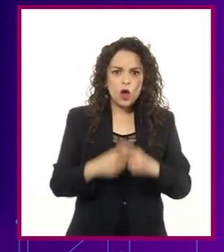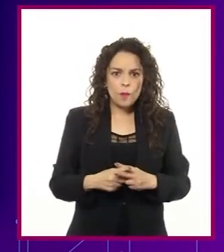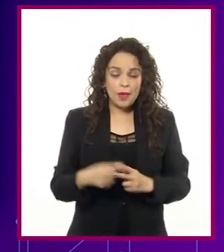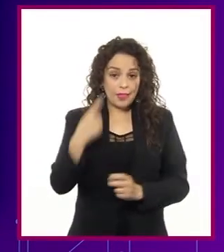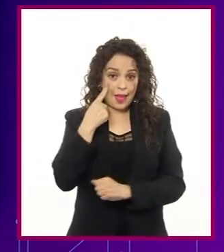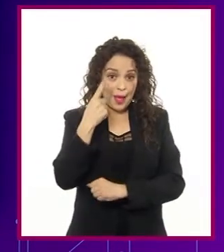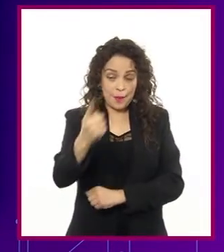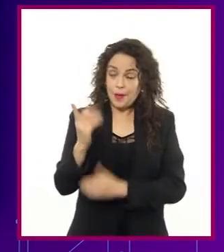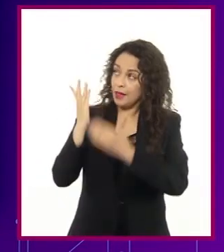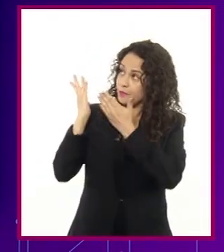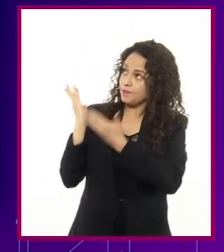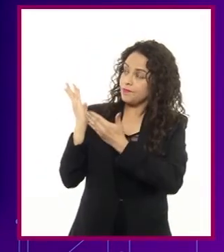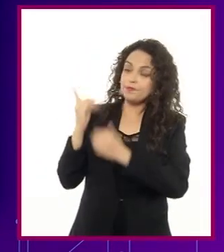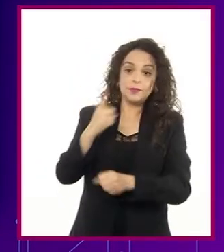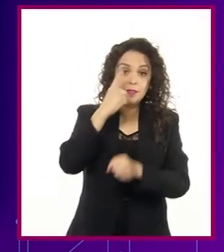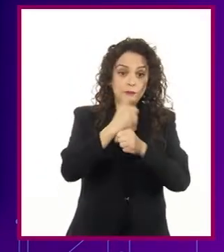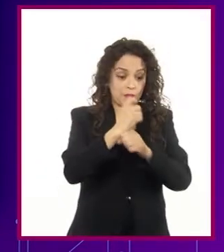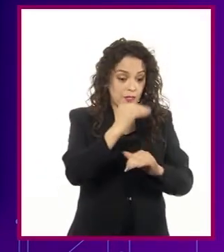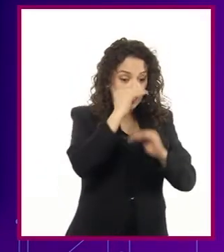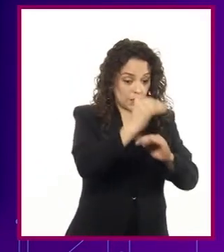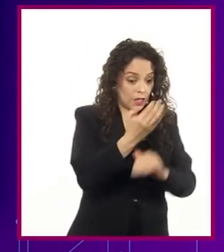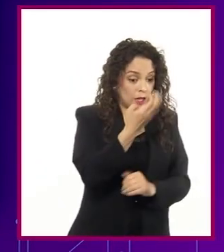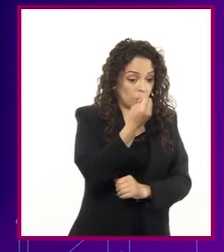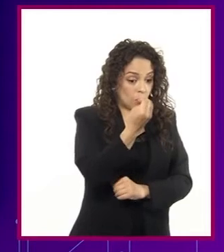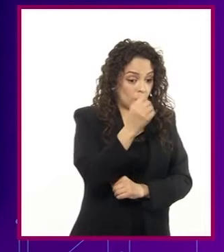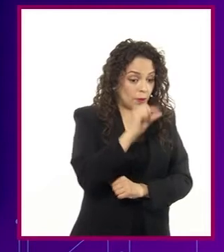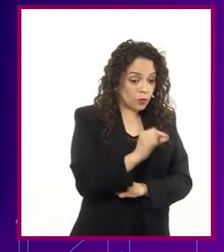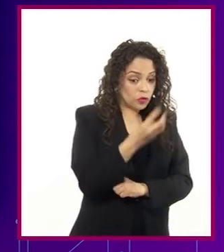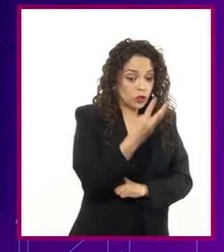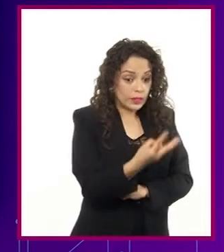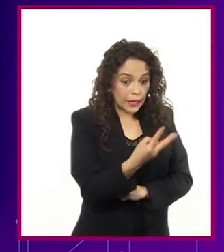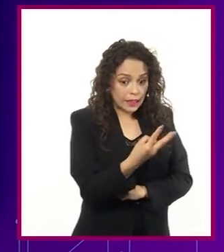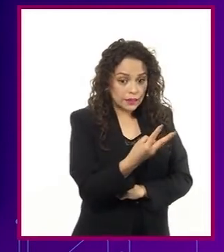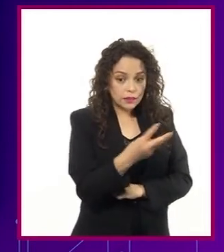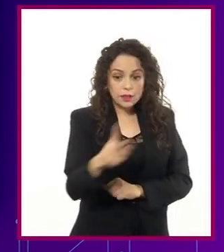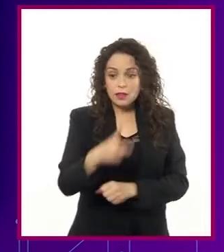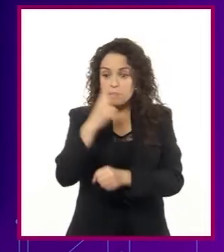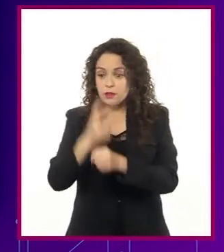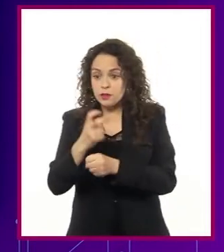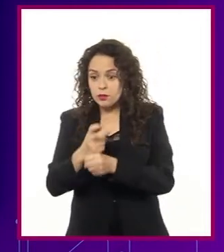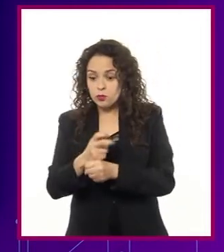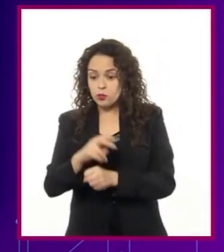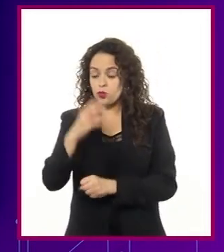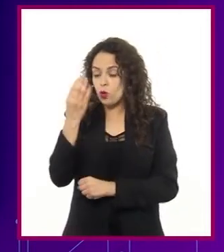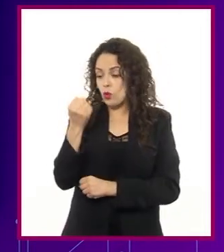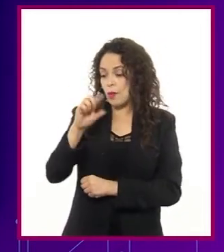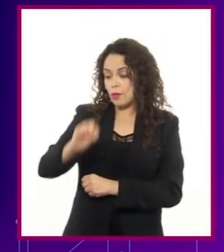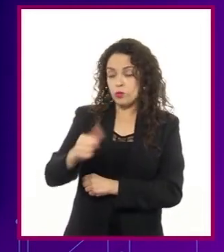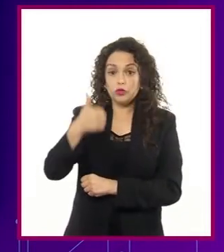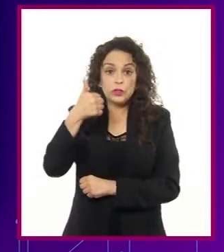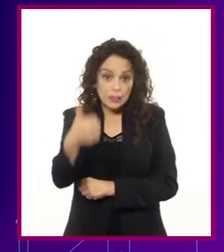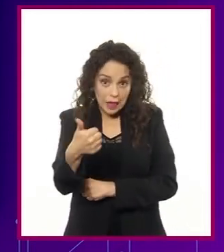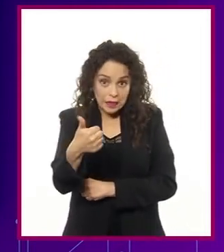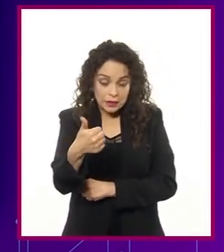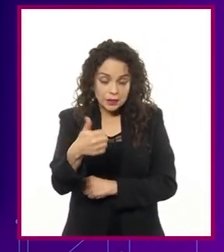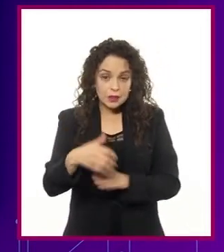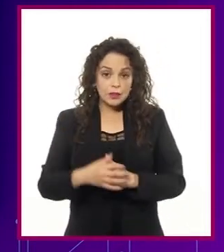Como en el bloque 1 el promedio es de 9.3 y en el bloque 2 es